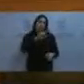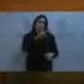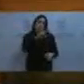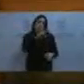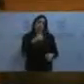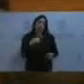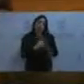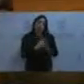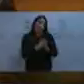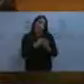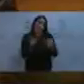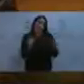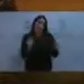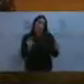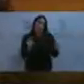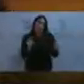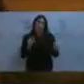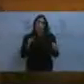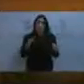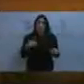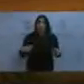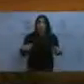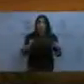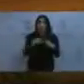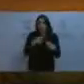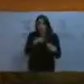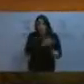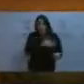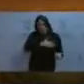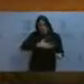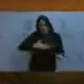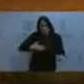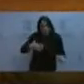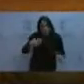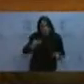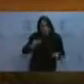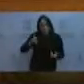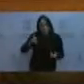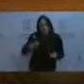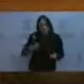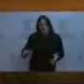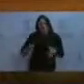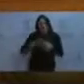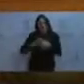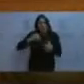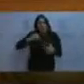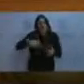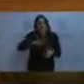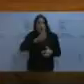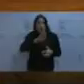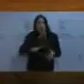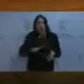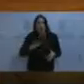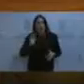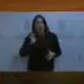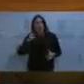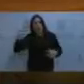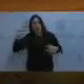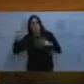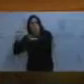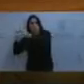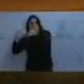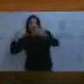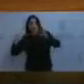concluya. Sí, los socios pretendidos y los adquiridos ya parece que les liberan a ustedes de la esclavitud y del yugo al cual estaban